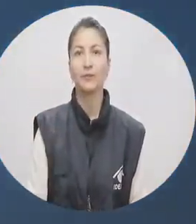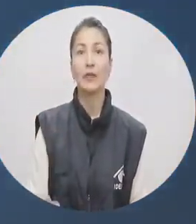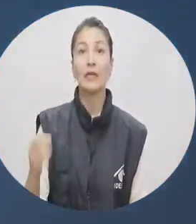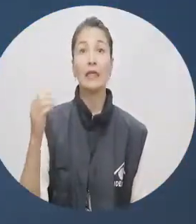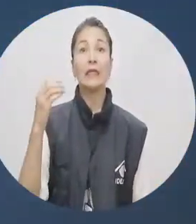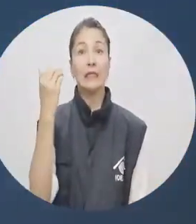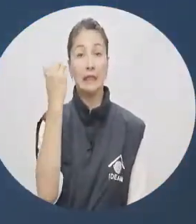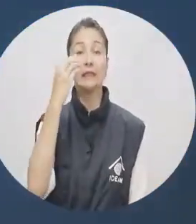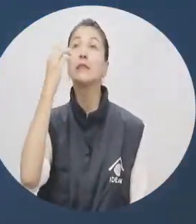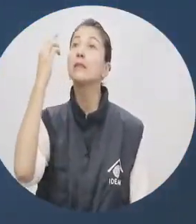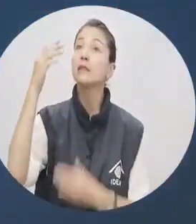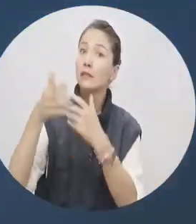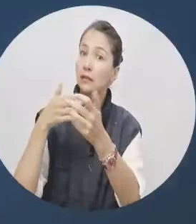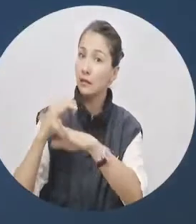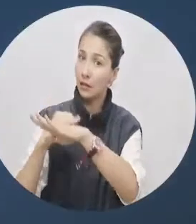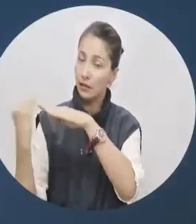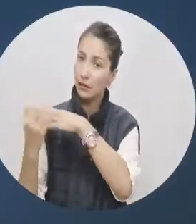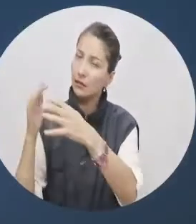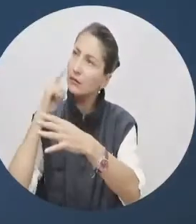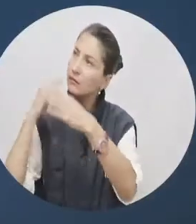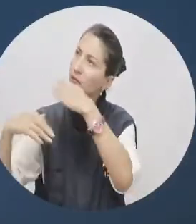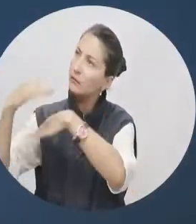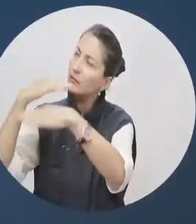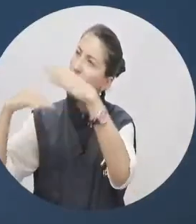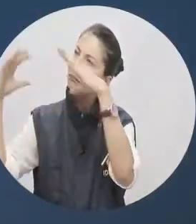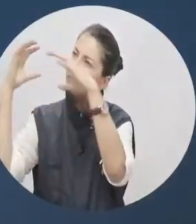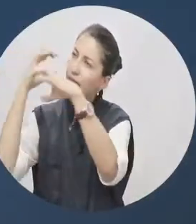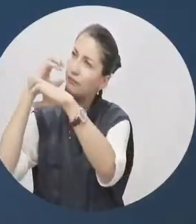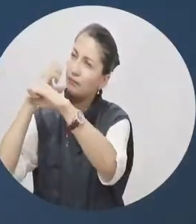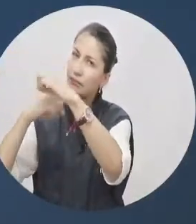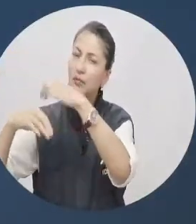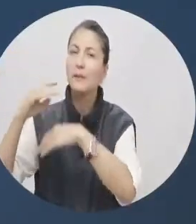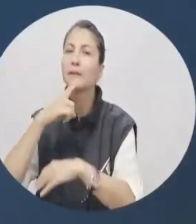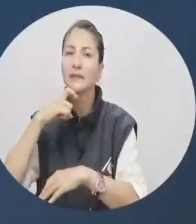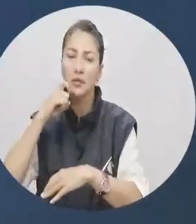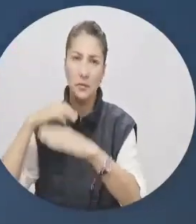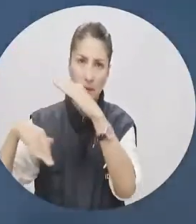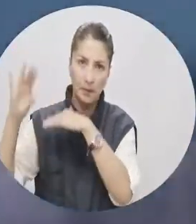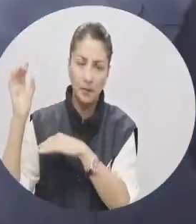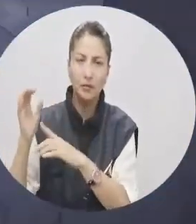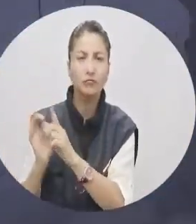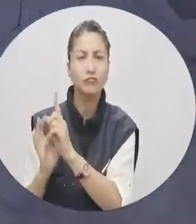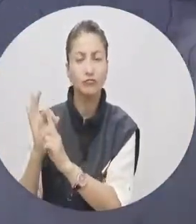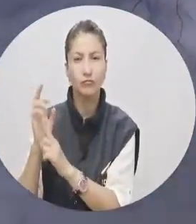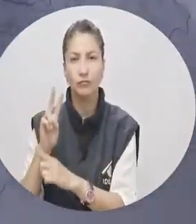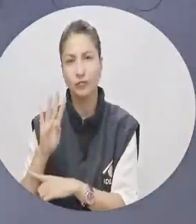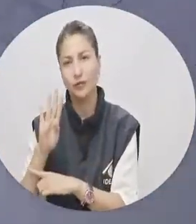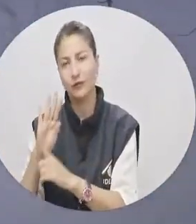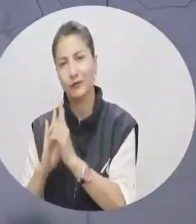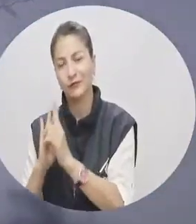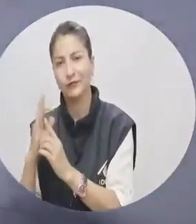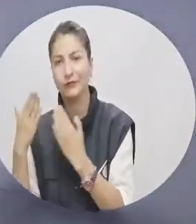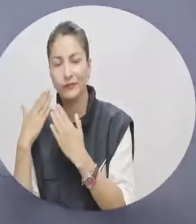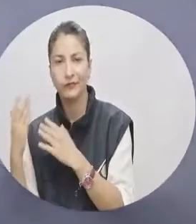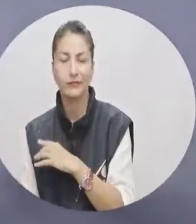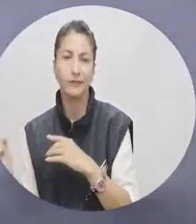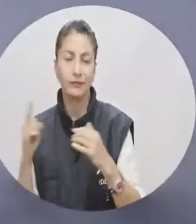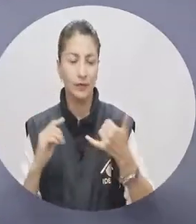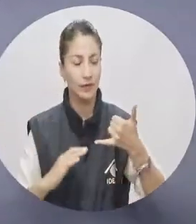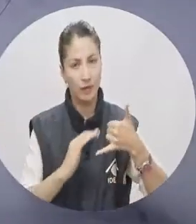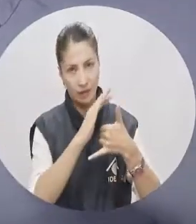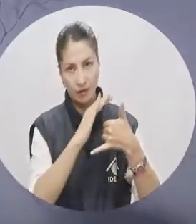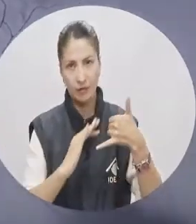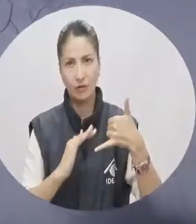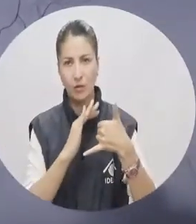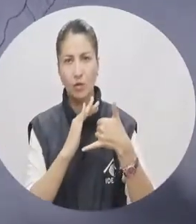las condiciones se mantienen con sus clientes cierto tiempo seco temperaturas en 24 grados el clima será